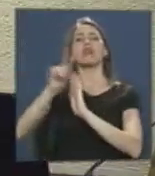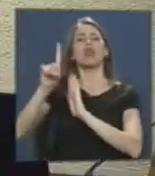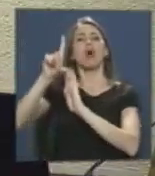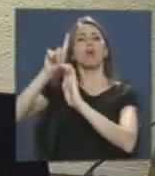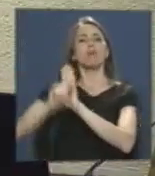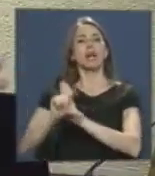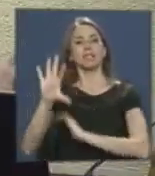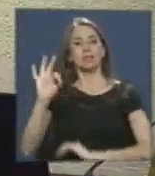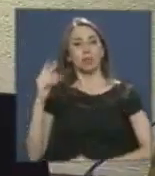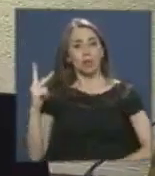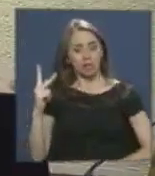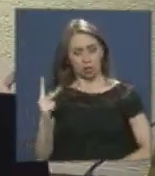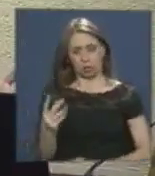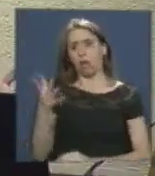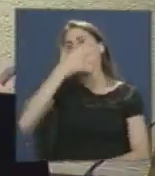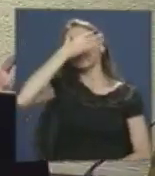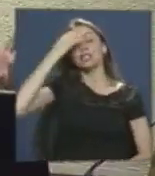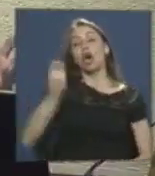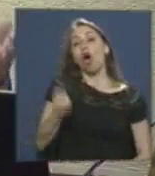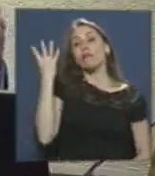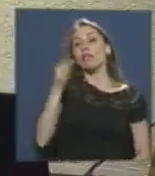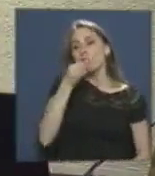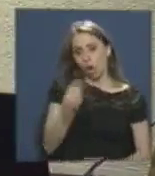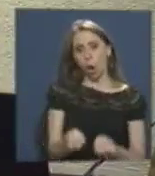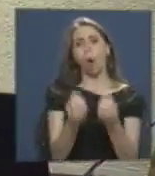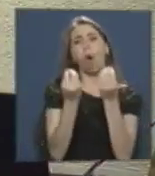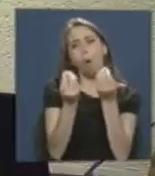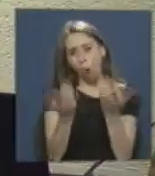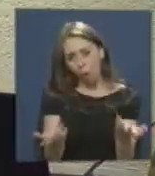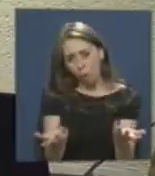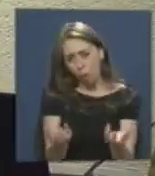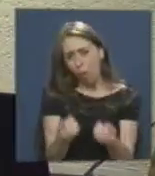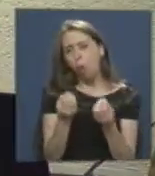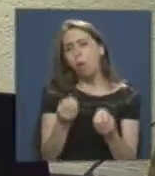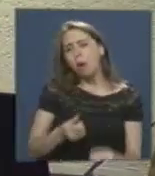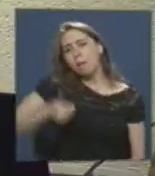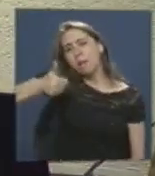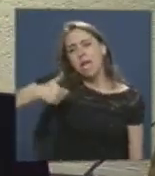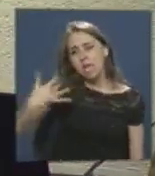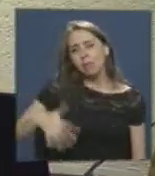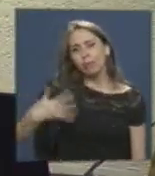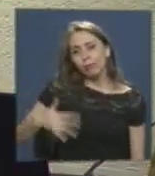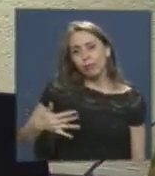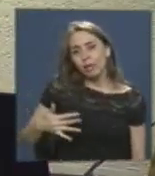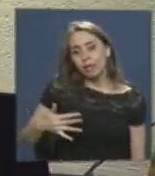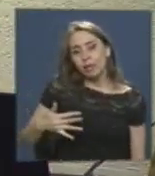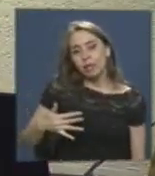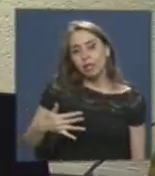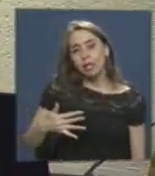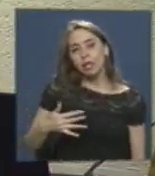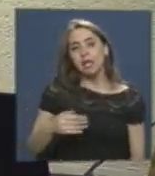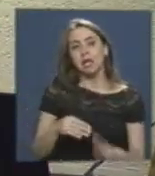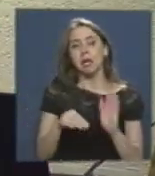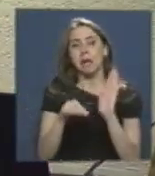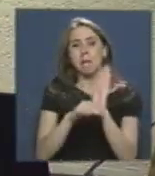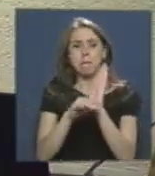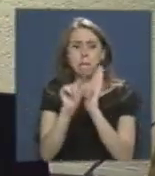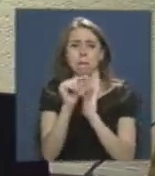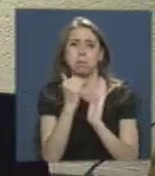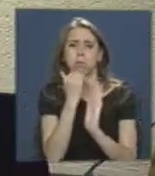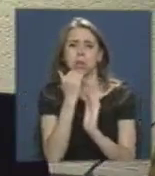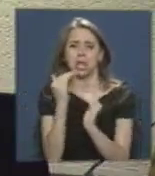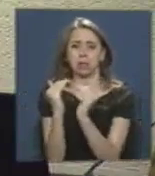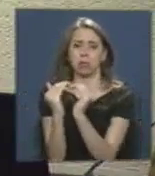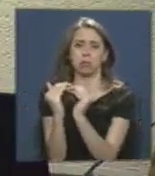planteado cómo va a ser cómo va a ser más importante la mínima elevación